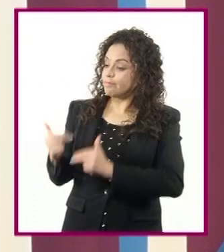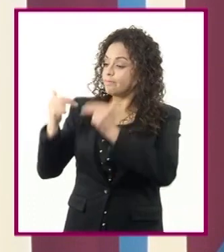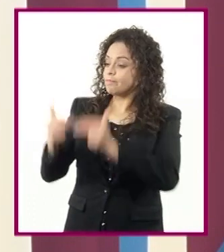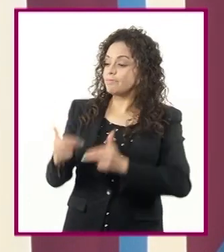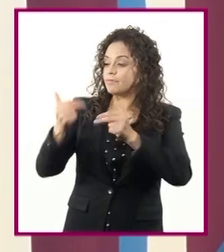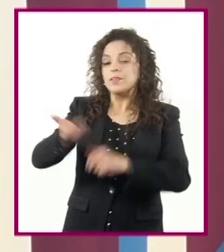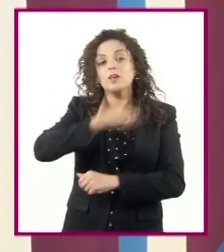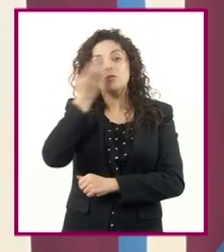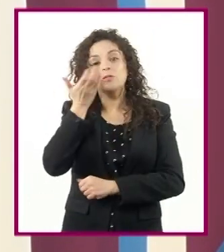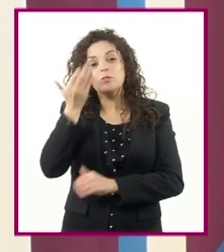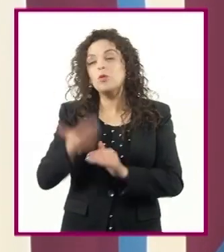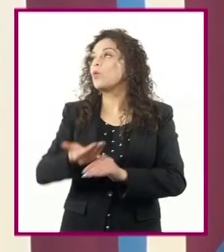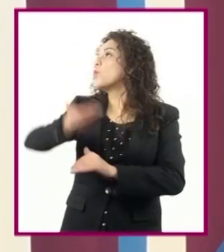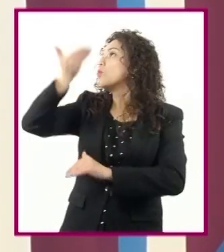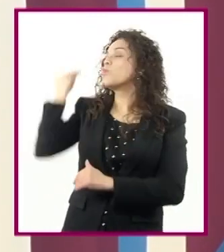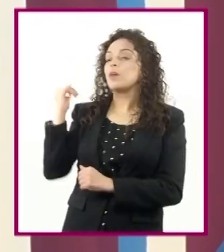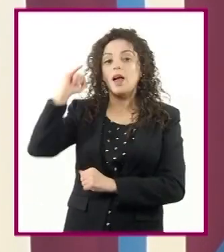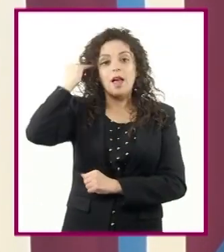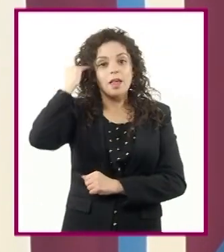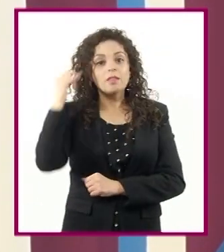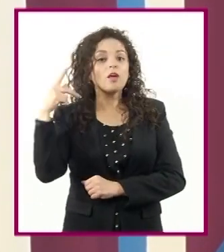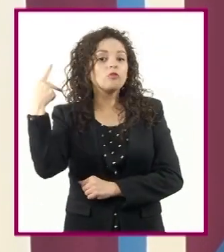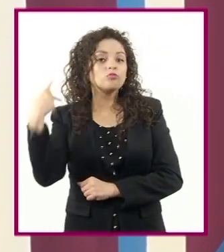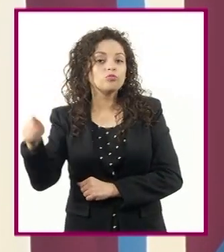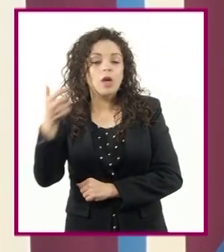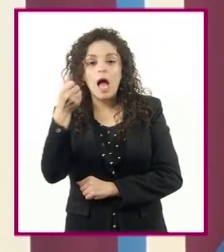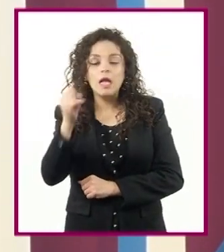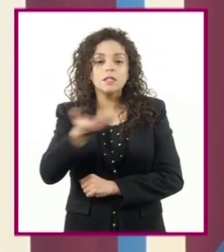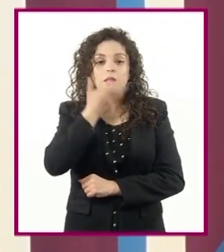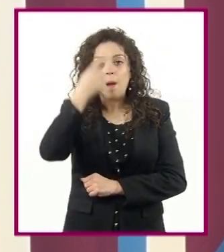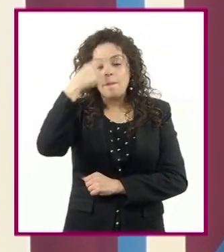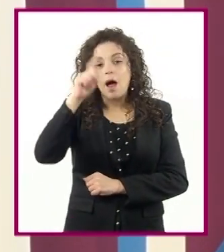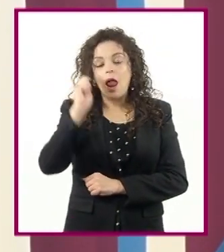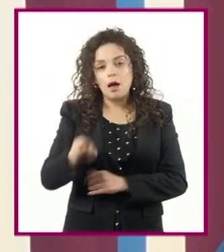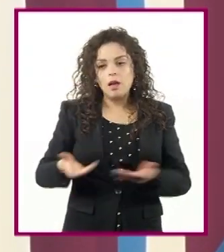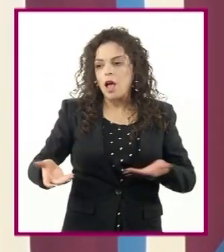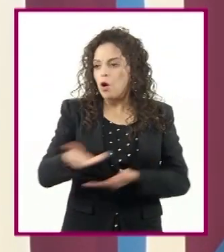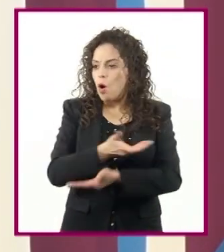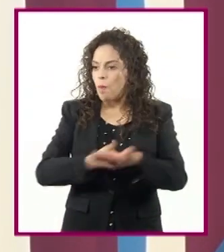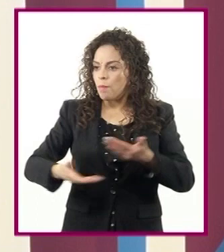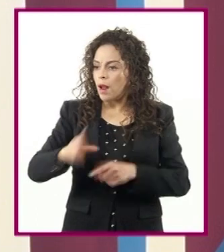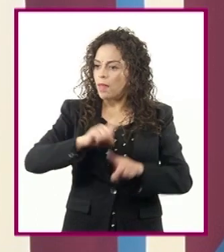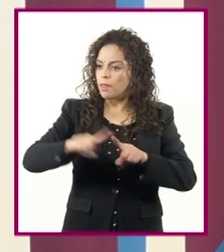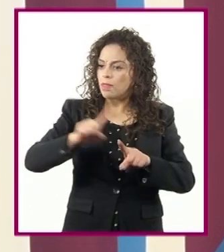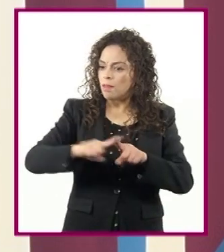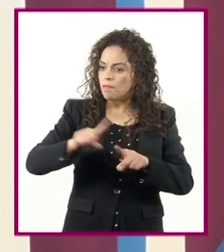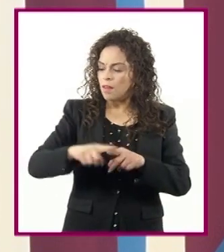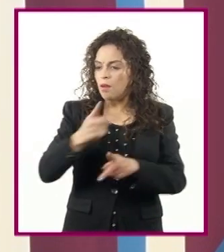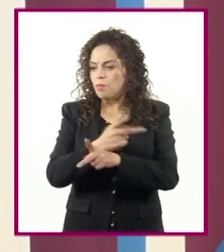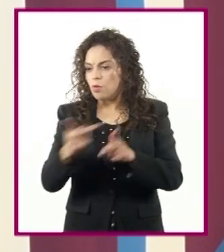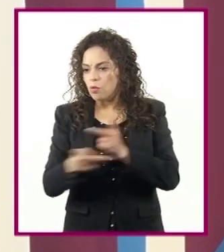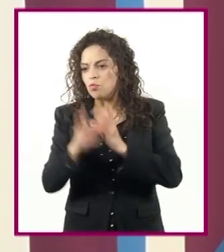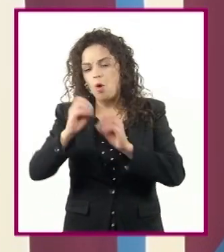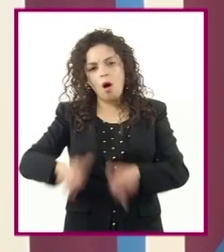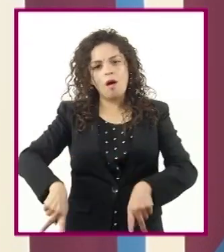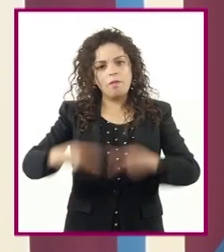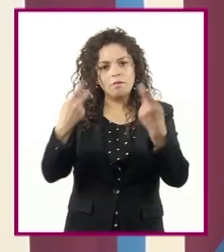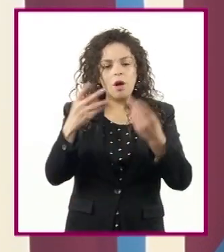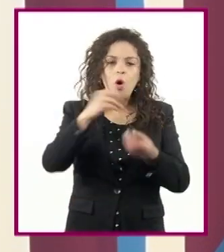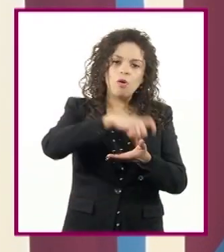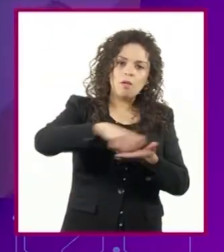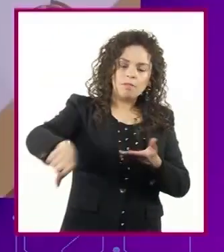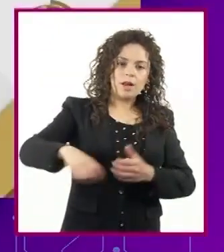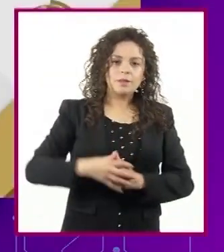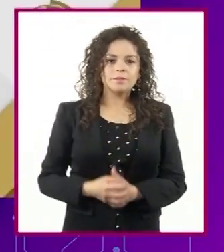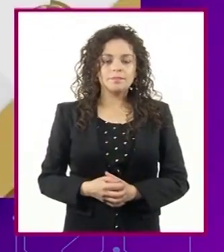indígenas, quienes tenían esta costumbre para intercambiar o comprar mercancías. Veamos las siguientes imágenes.